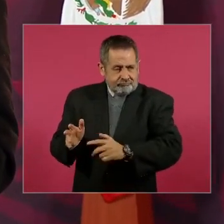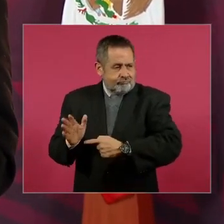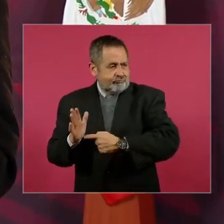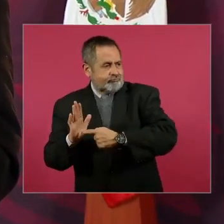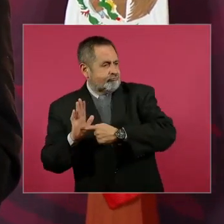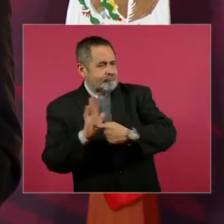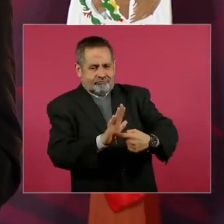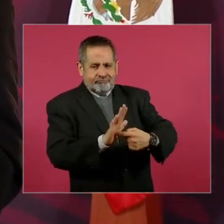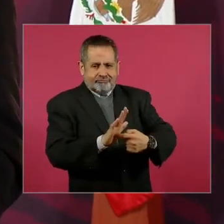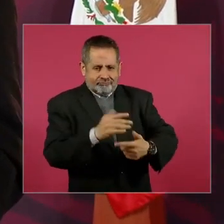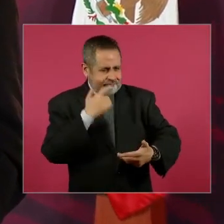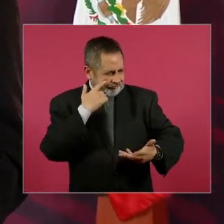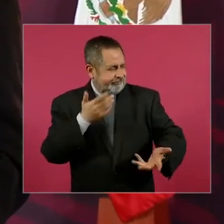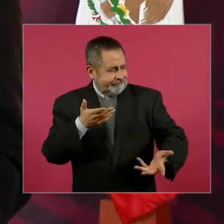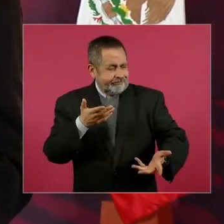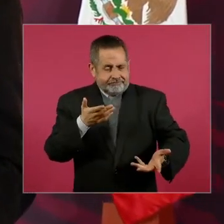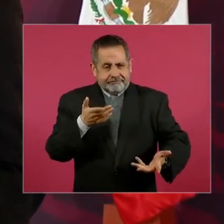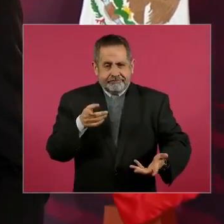y que